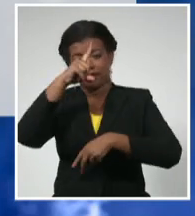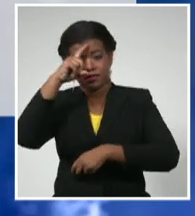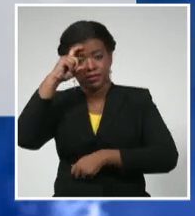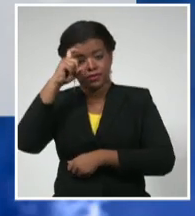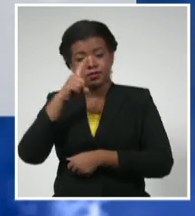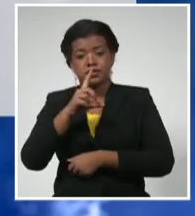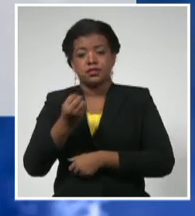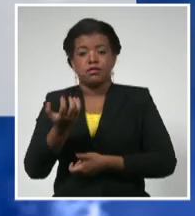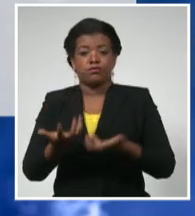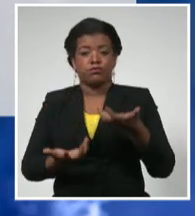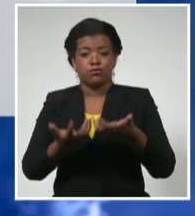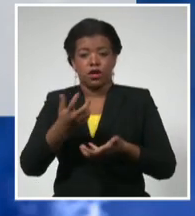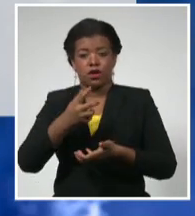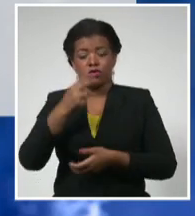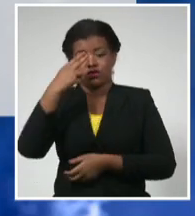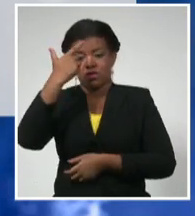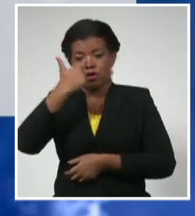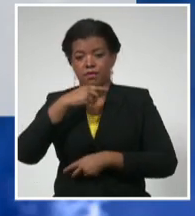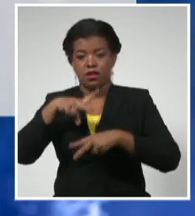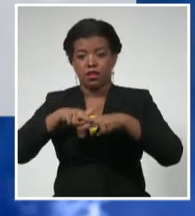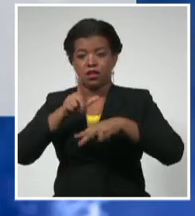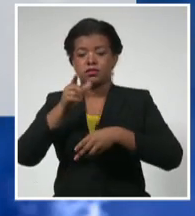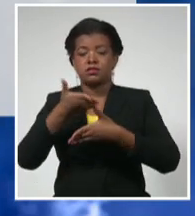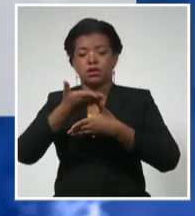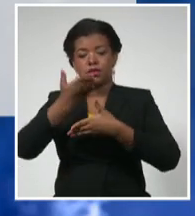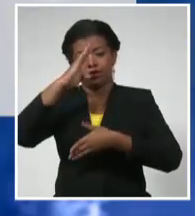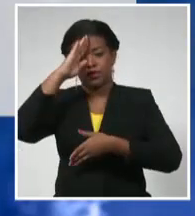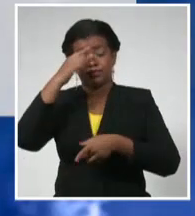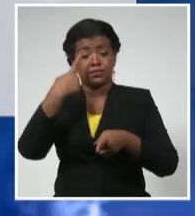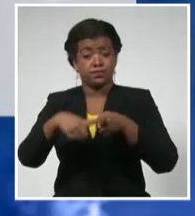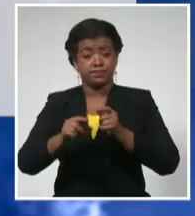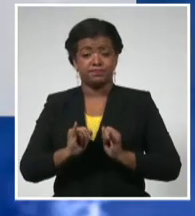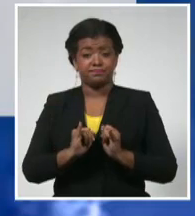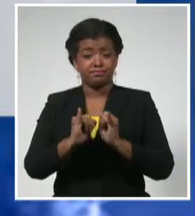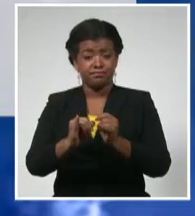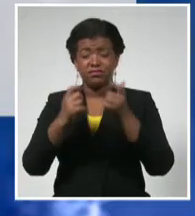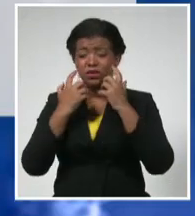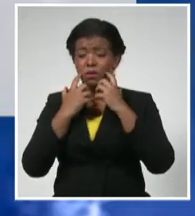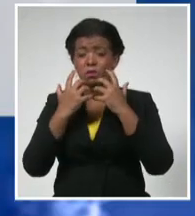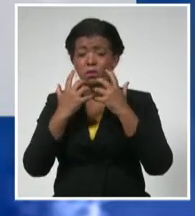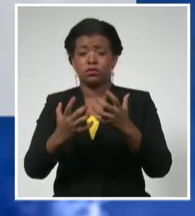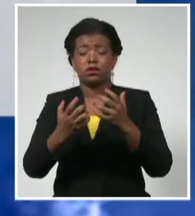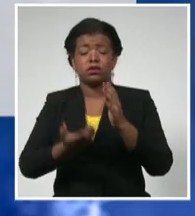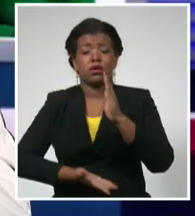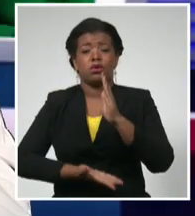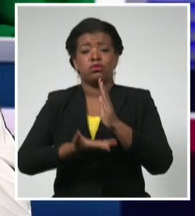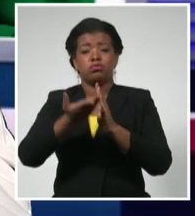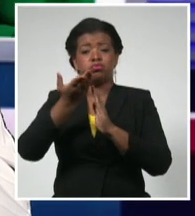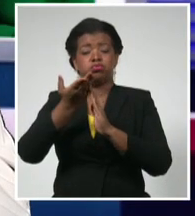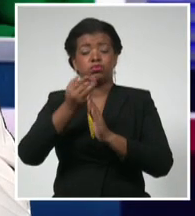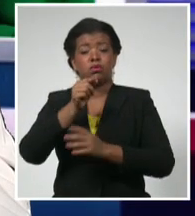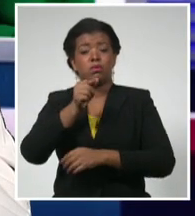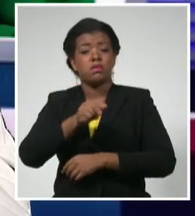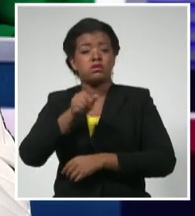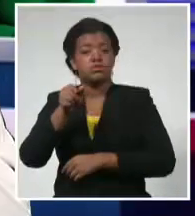Ávila, Holguín y Santiago de Cuba. Otro dato importante es la alta incidencia de los casos asintomáticos, con